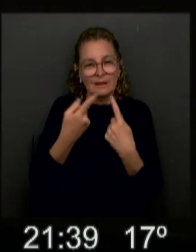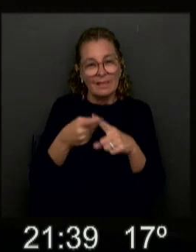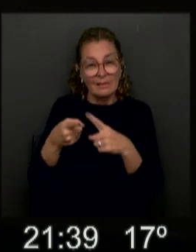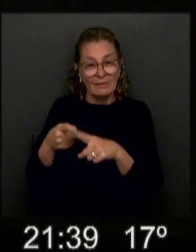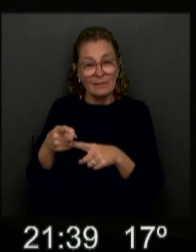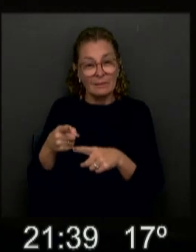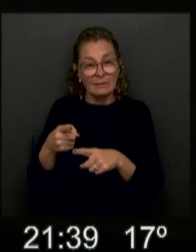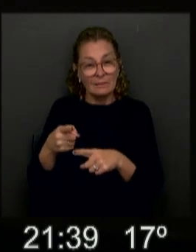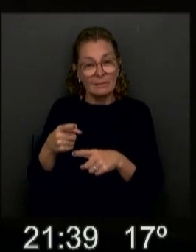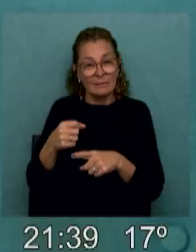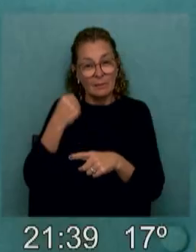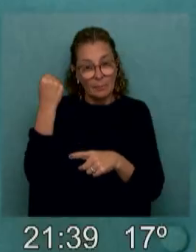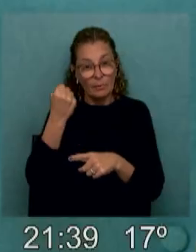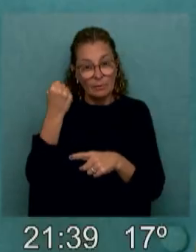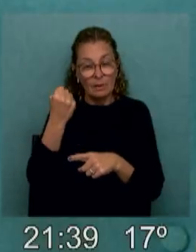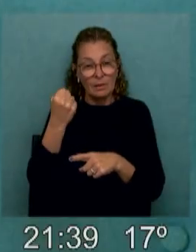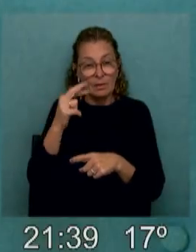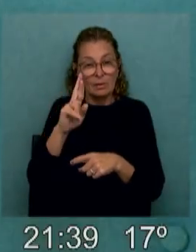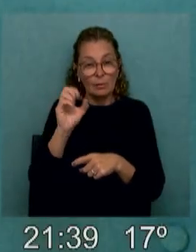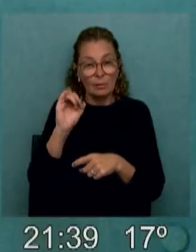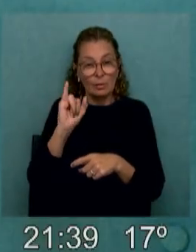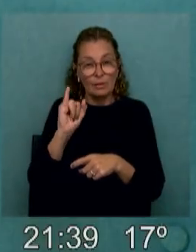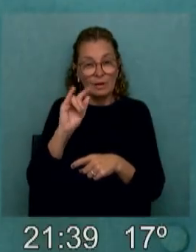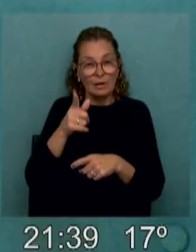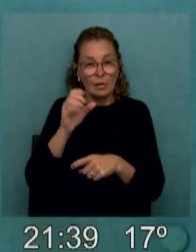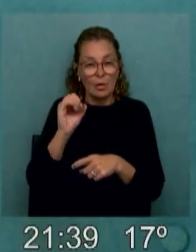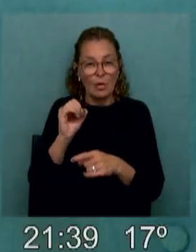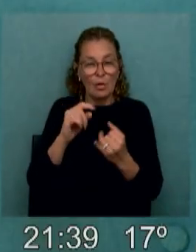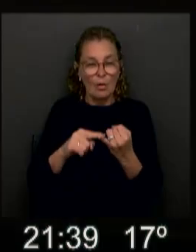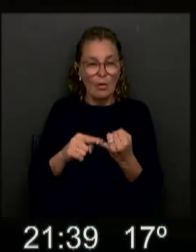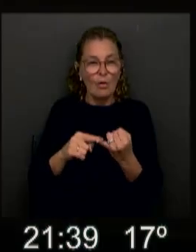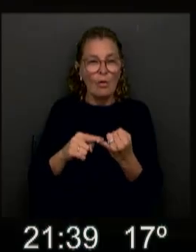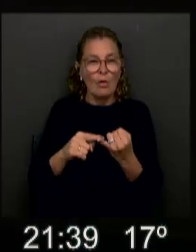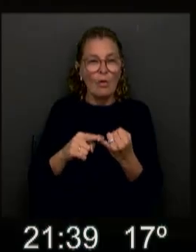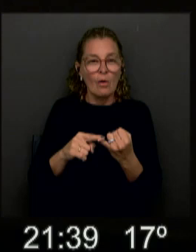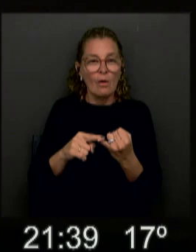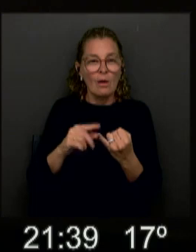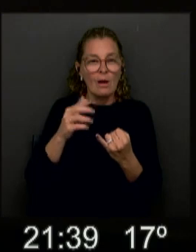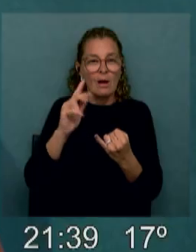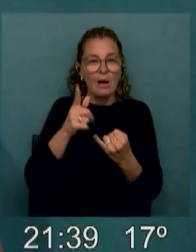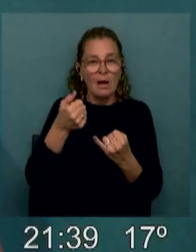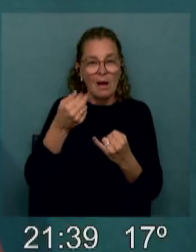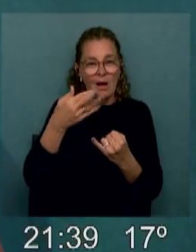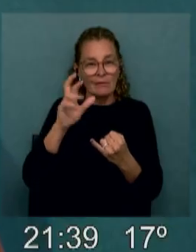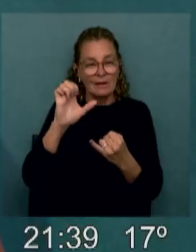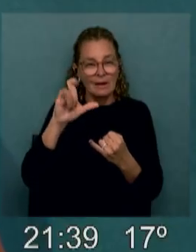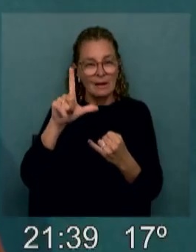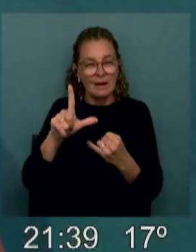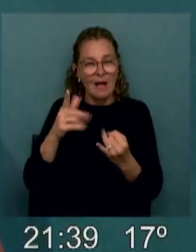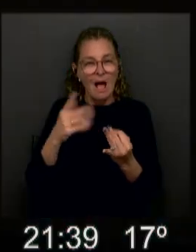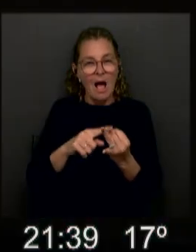productores muy buenos. Rodrigo Gómez era el primero, claro. Gabriel Casabrina en el segundo, y ahora